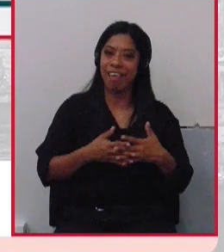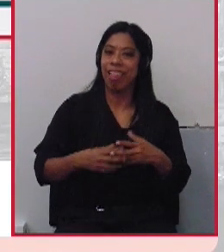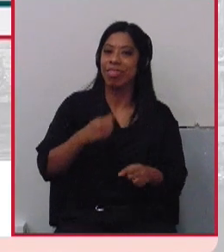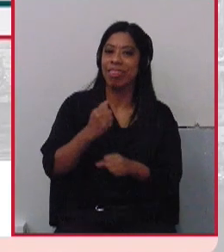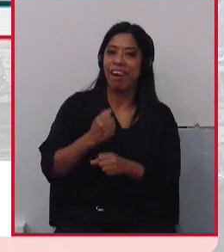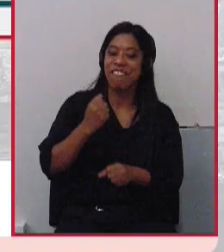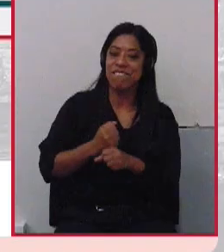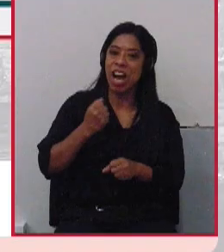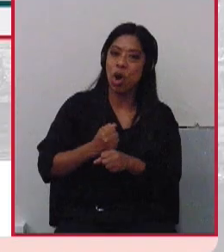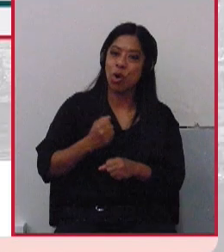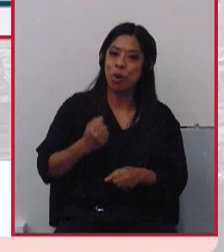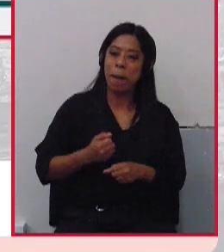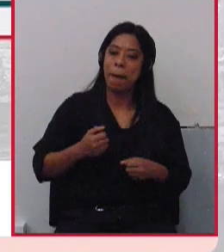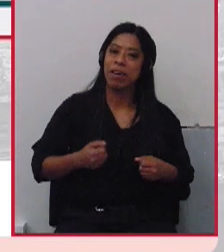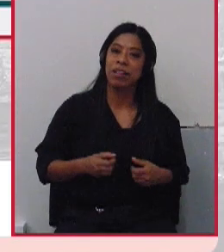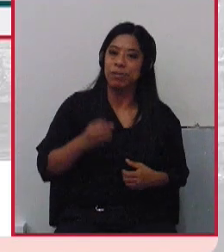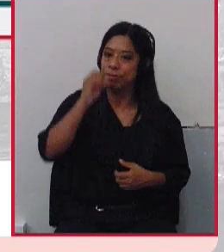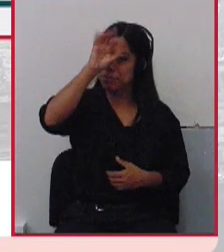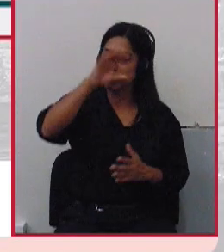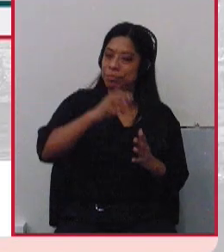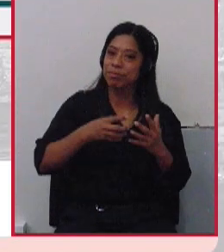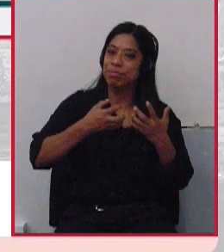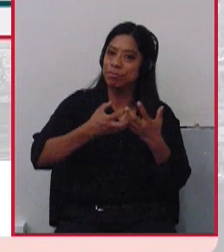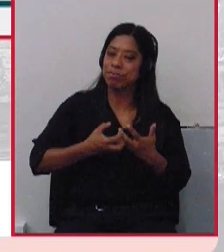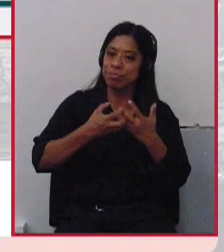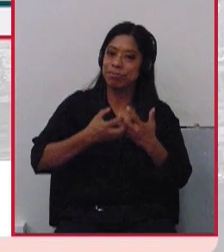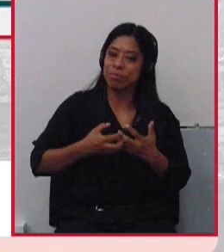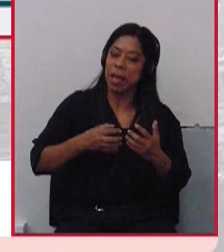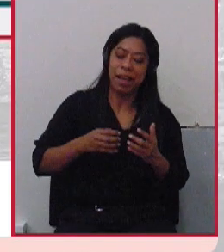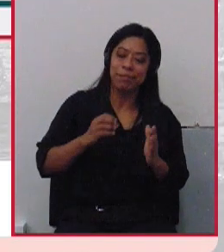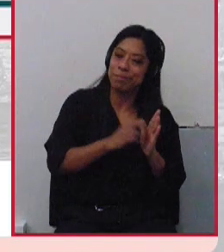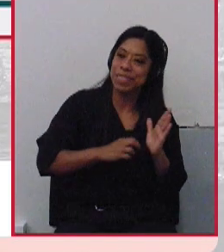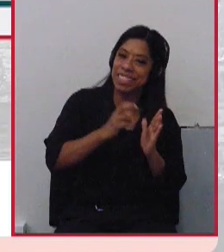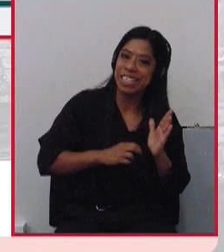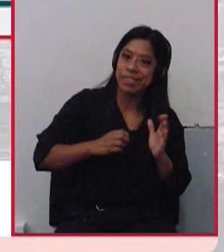de operar una operación que es la más grande del mundo.